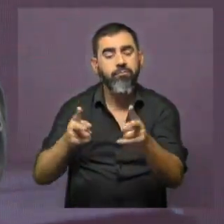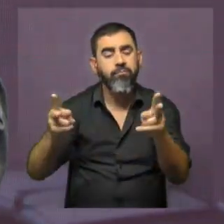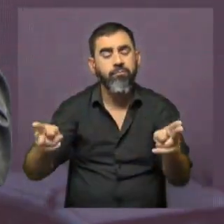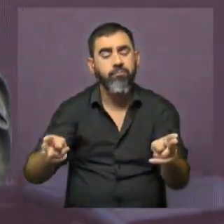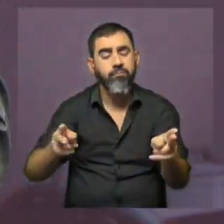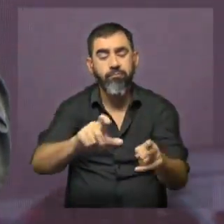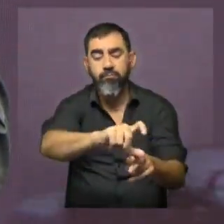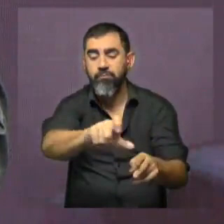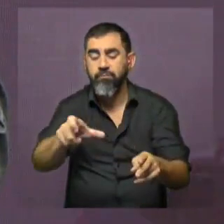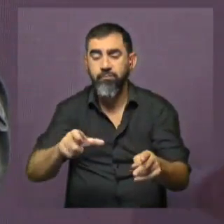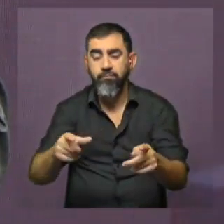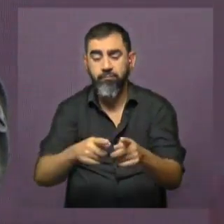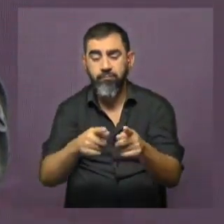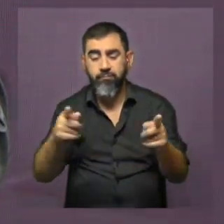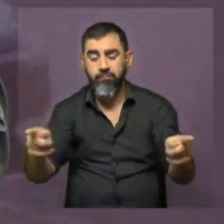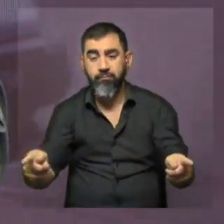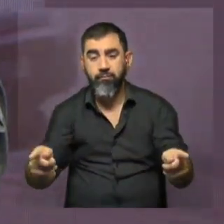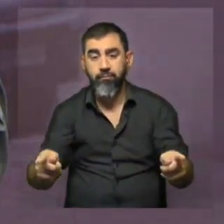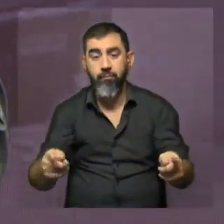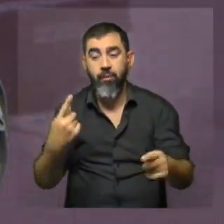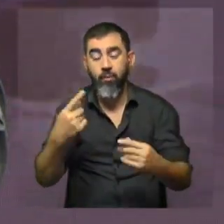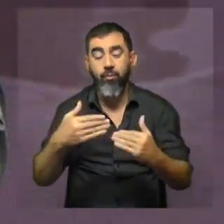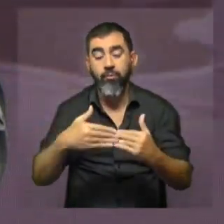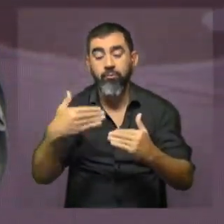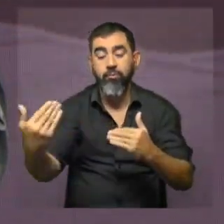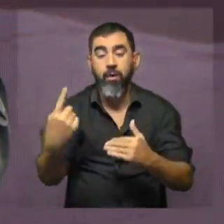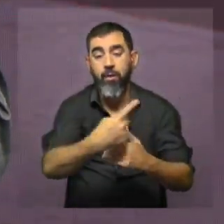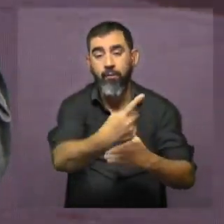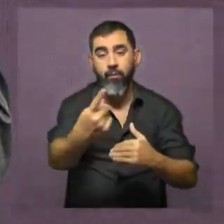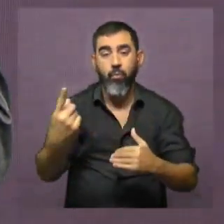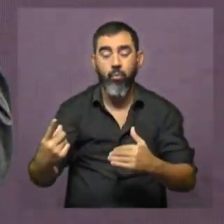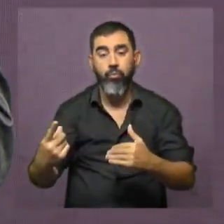el retiro que tiene que tener entre uno y otro...